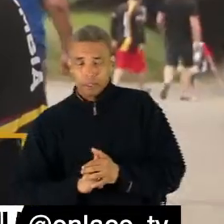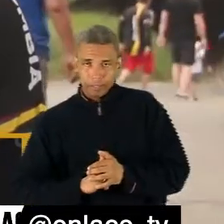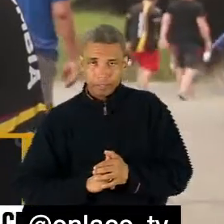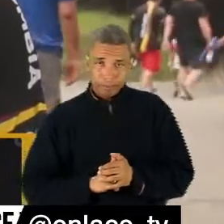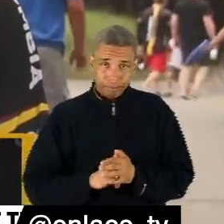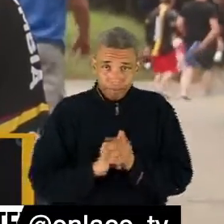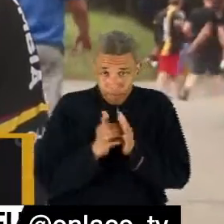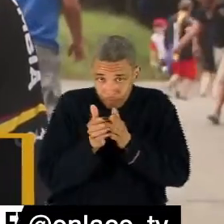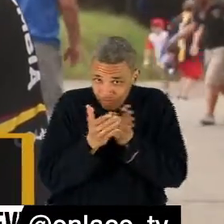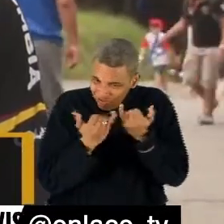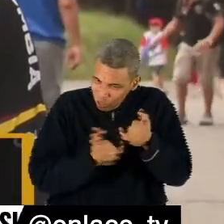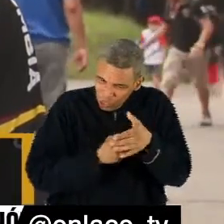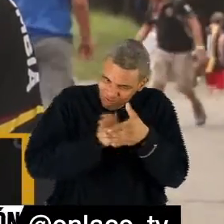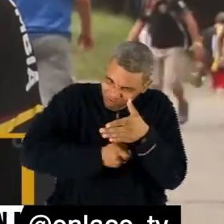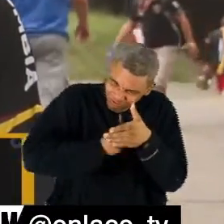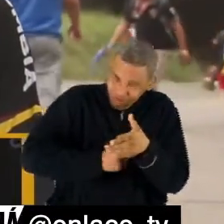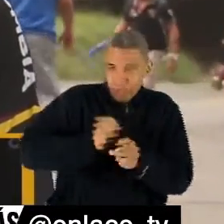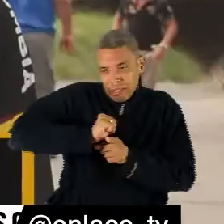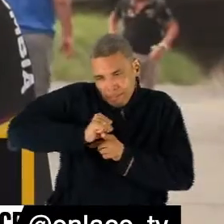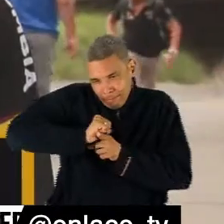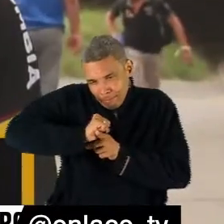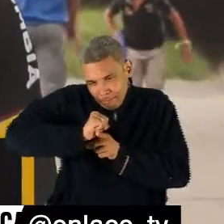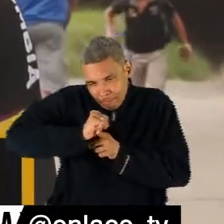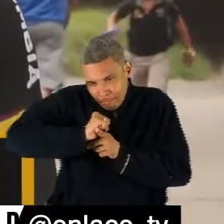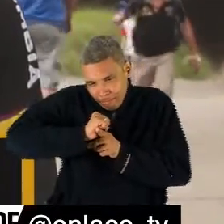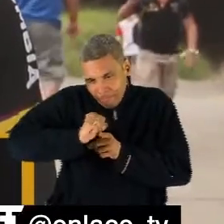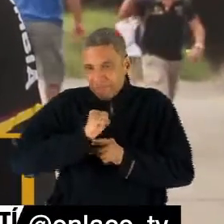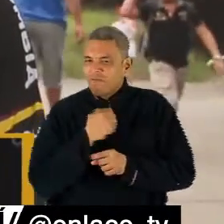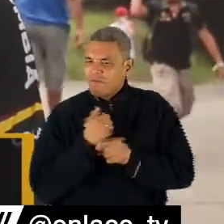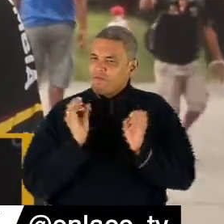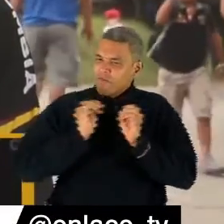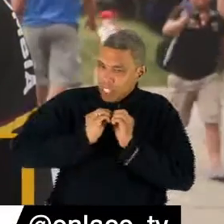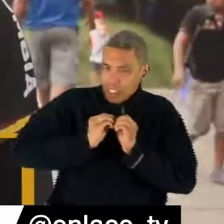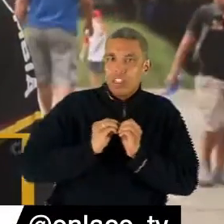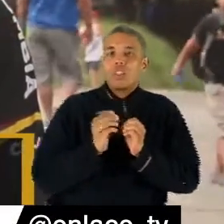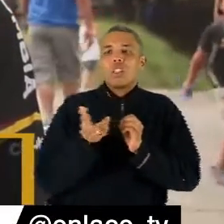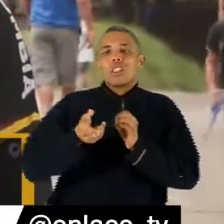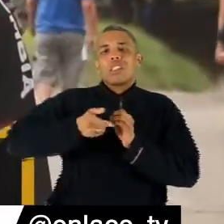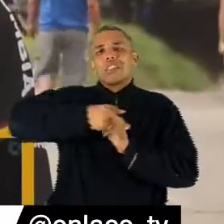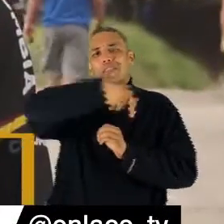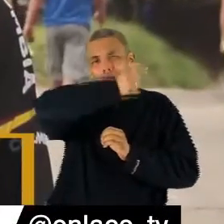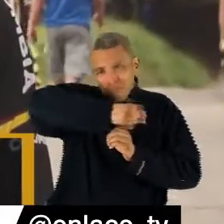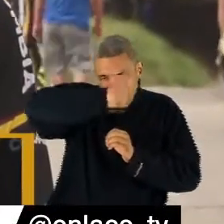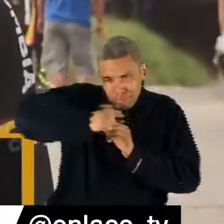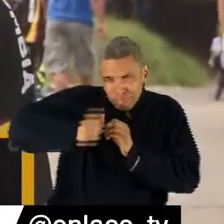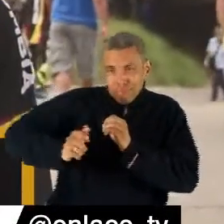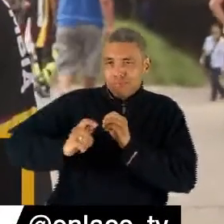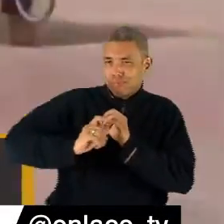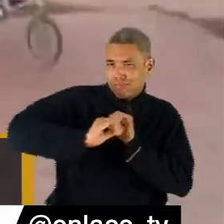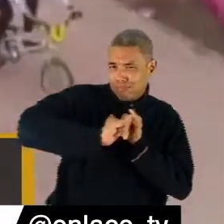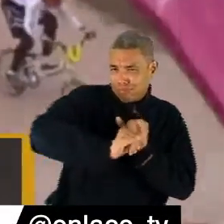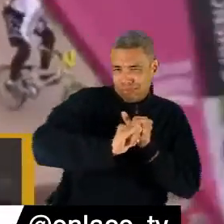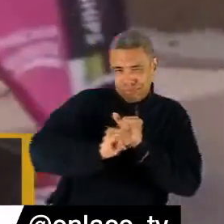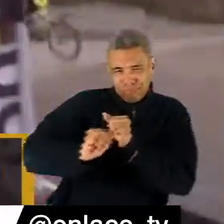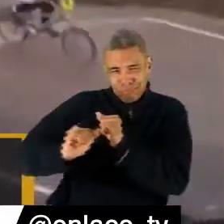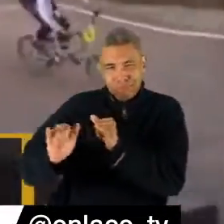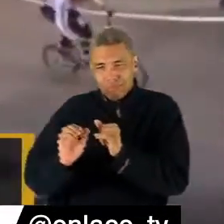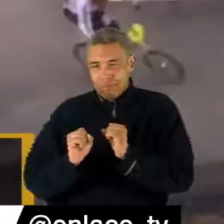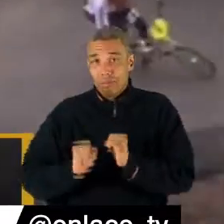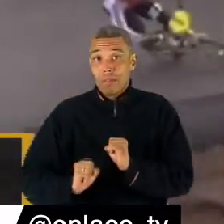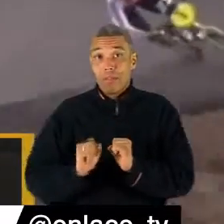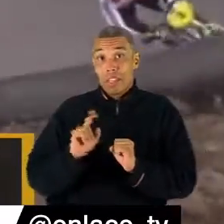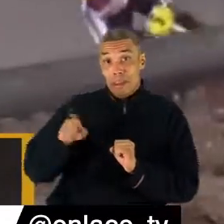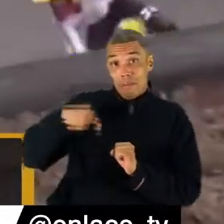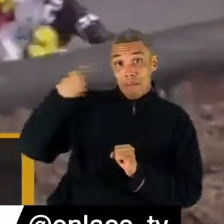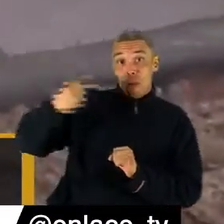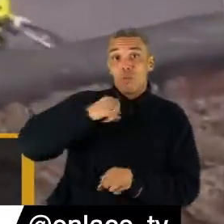doble, el triple, para alcanzar el nivel de los otros competidores, prepararme para el próximo mundial del otro año en California. Otra